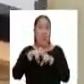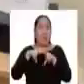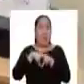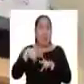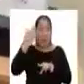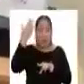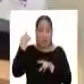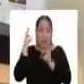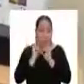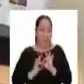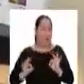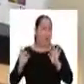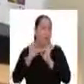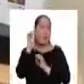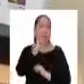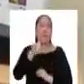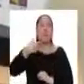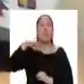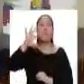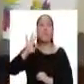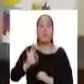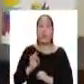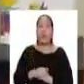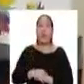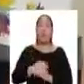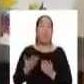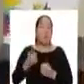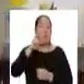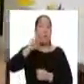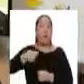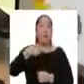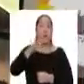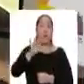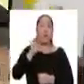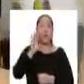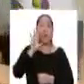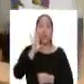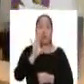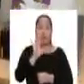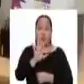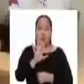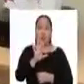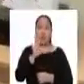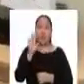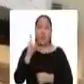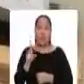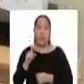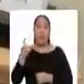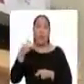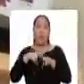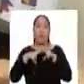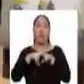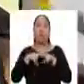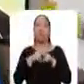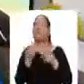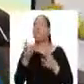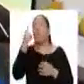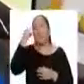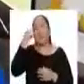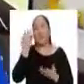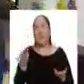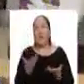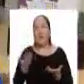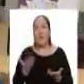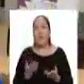XIX. Es más, en 1851 se construyó el primer ferrocarril de Sudamérica. Y adivina dónde fue. En